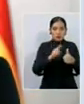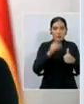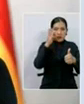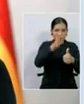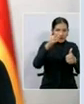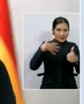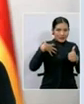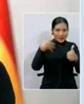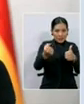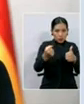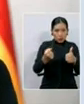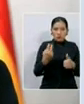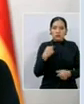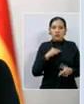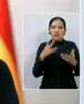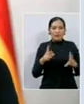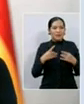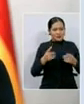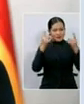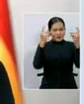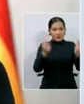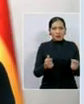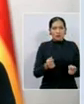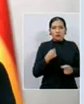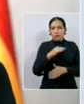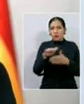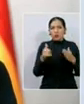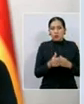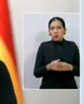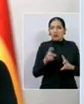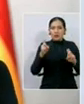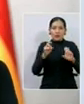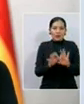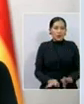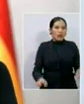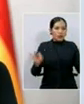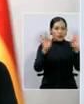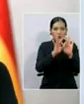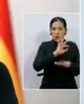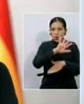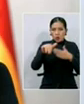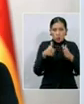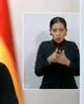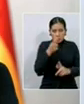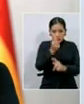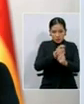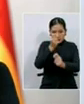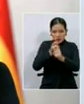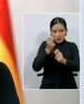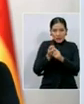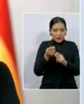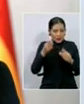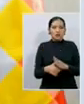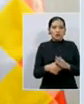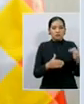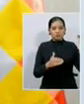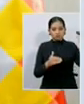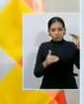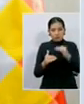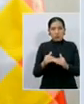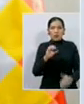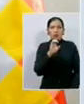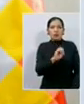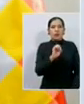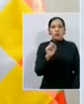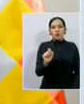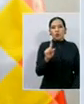cuando asumimos el gobierno teníamos un decrecimiento de 12 puntos porcentuales. Y hoy el crecimiento económico,